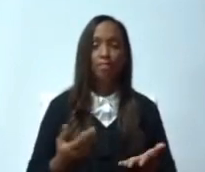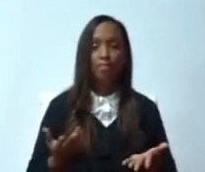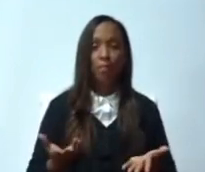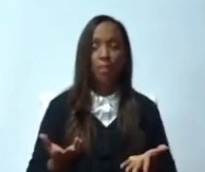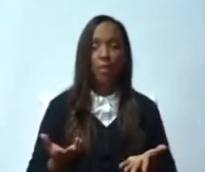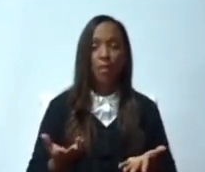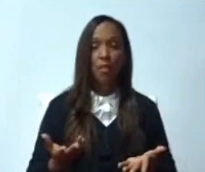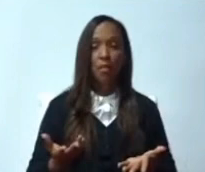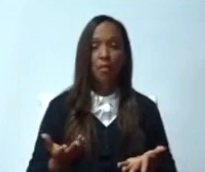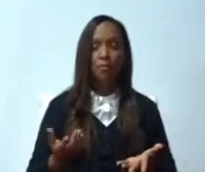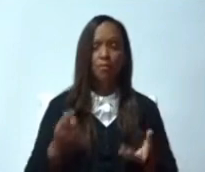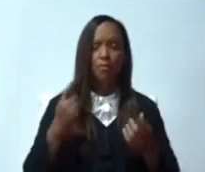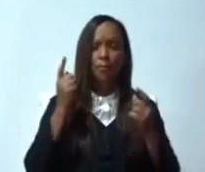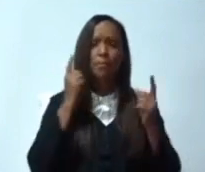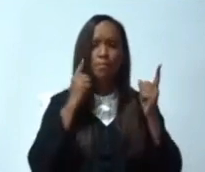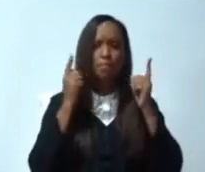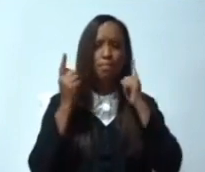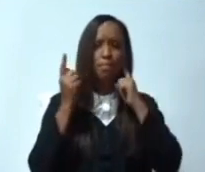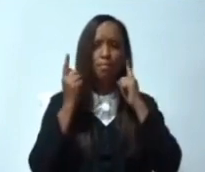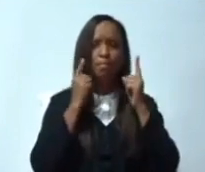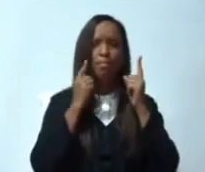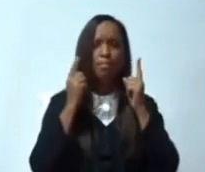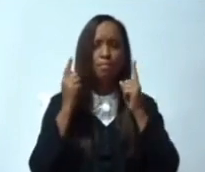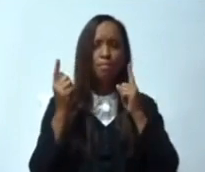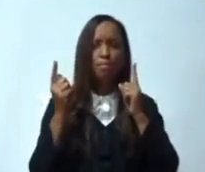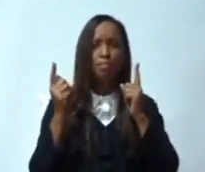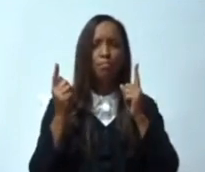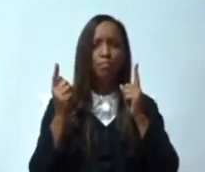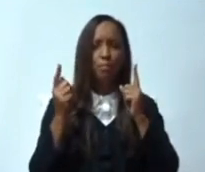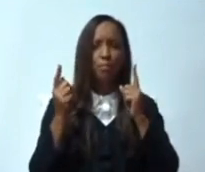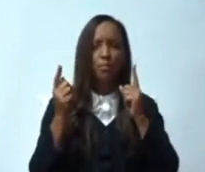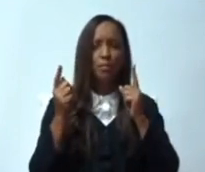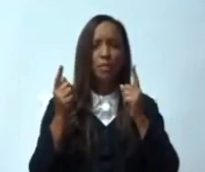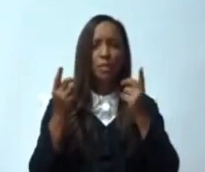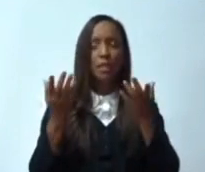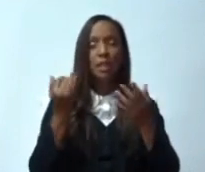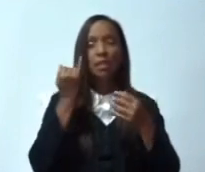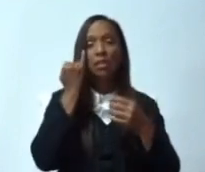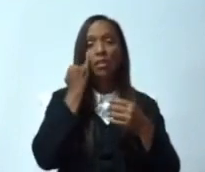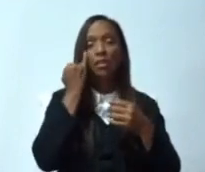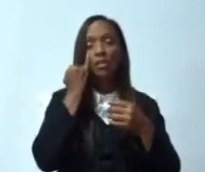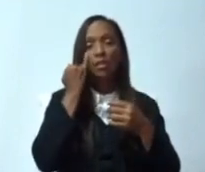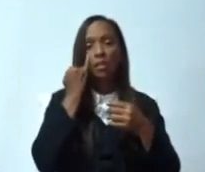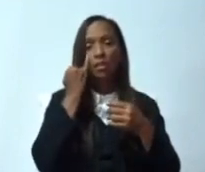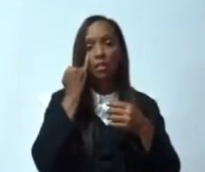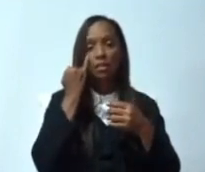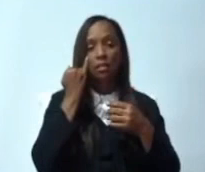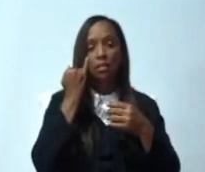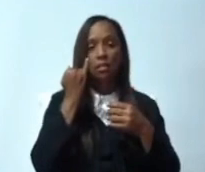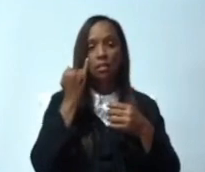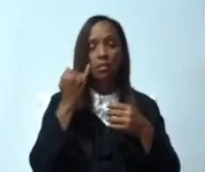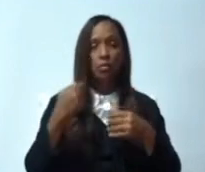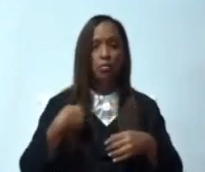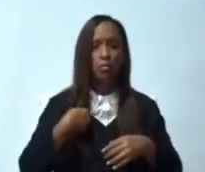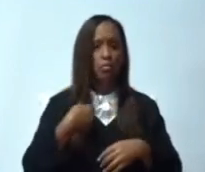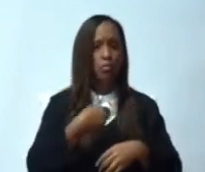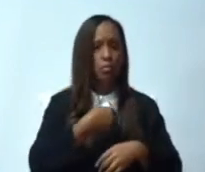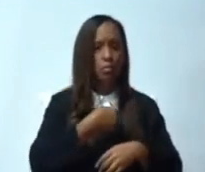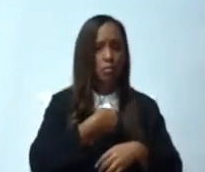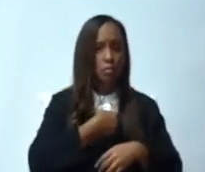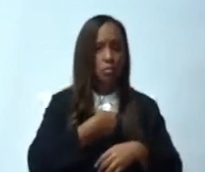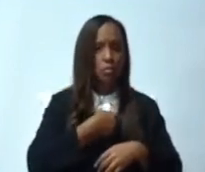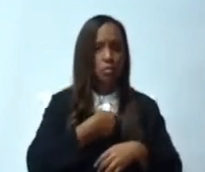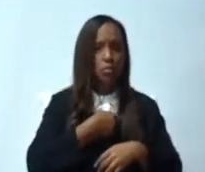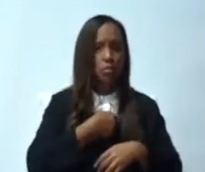dónde viene, es posible que tampoco sepa a dónde ir. Y digo esto